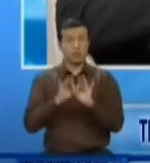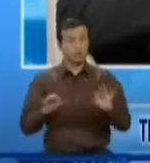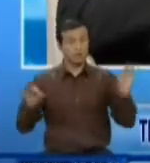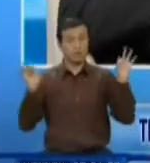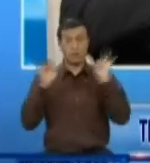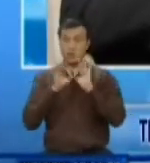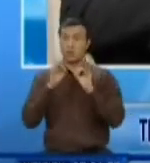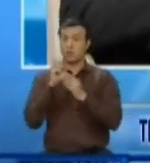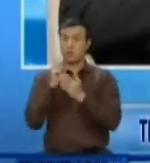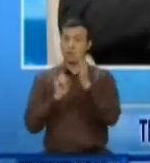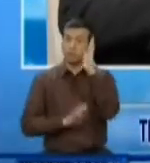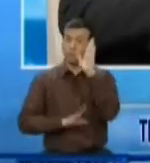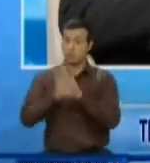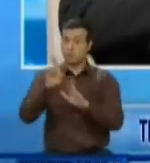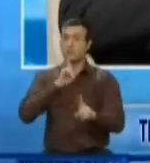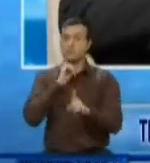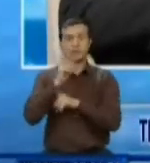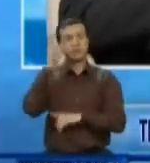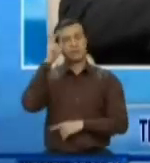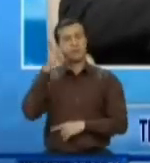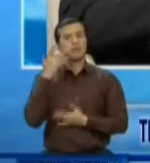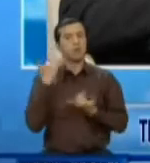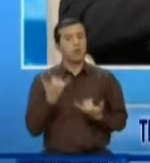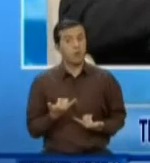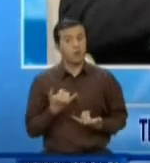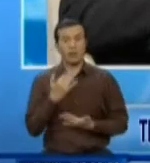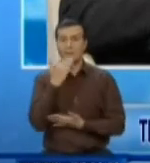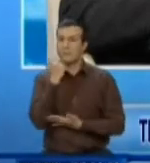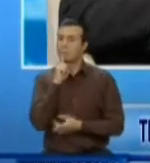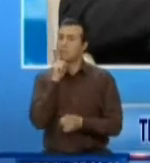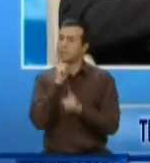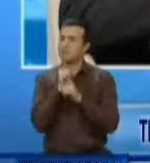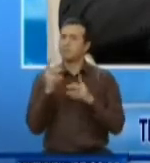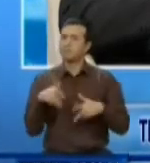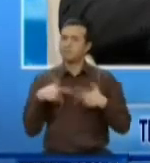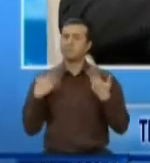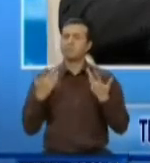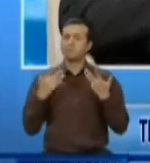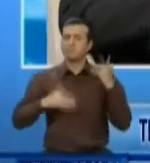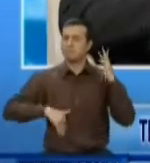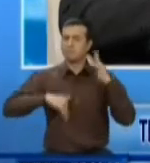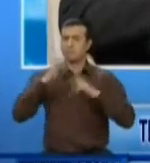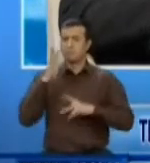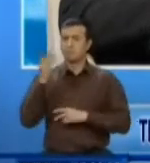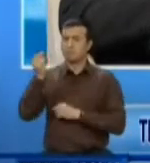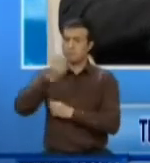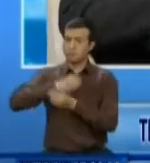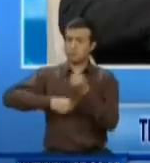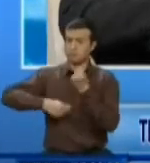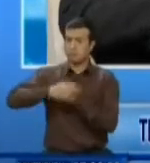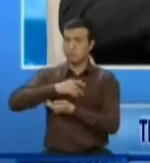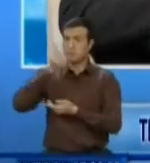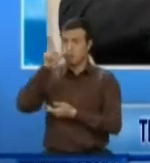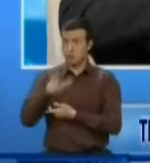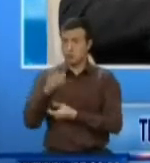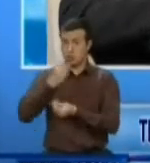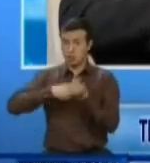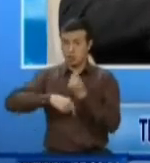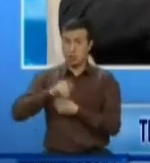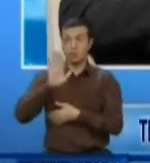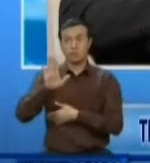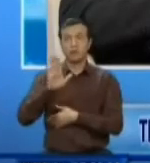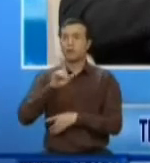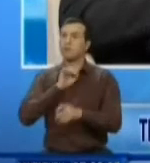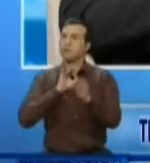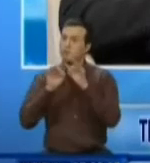señal florezca y creemos que la mejor manera es sobre todo dándole al inversionista una señal muy clara de que las